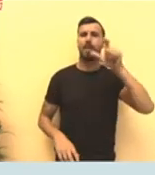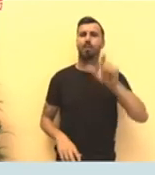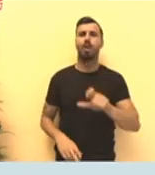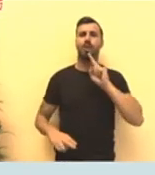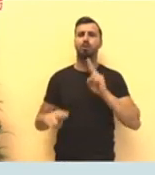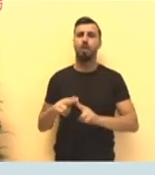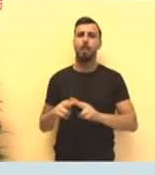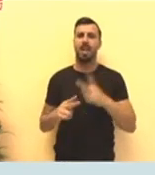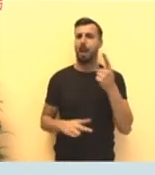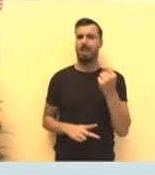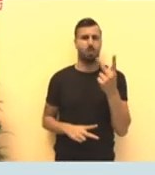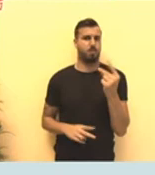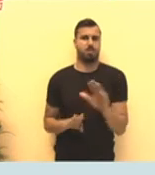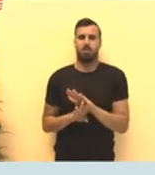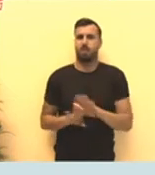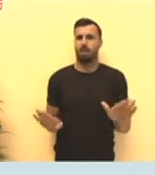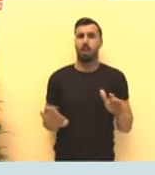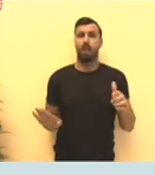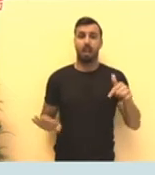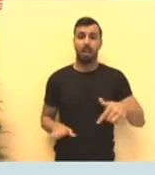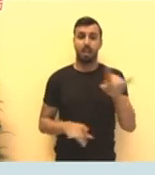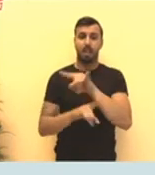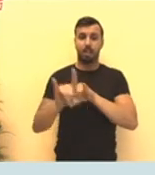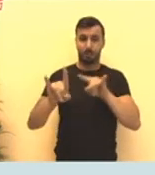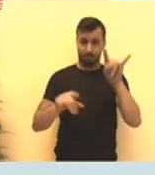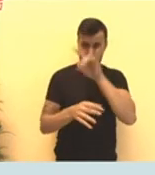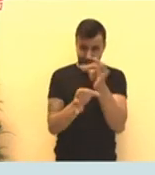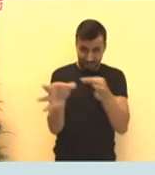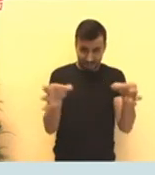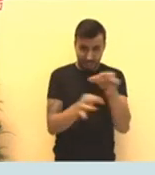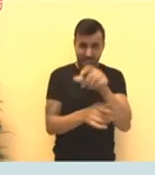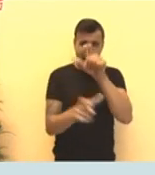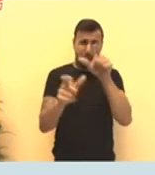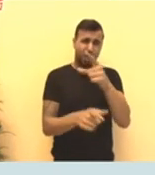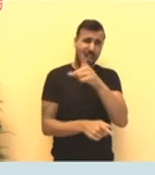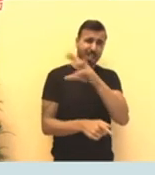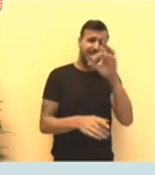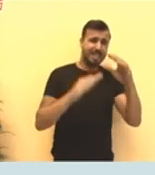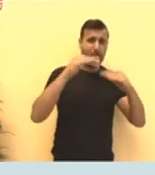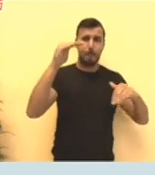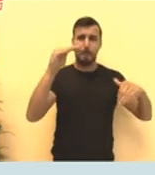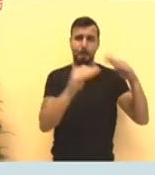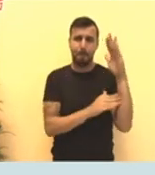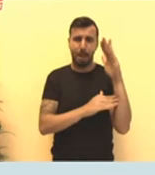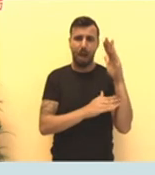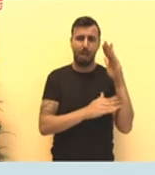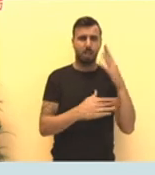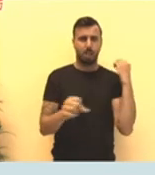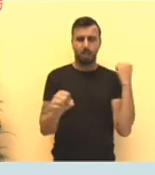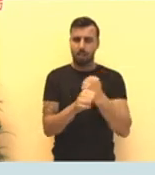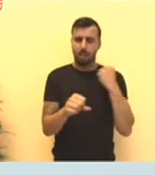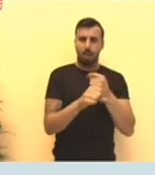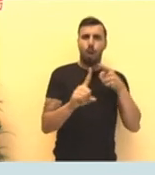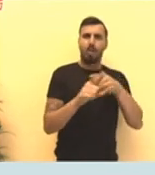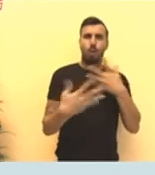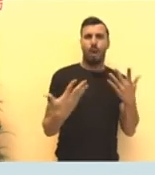En Canarias se están muriendo cientos de personas en situación de dependencia sin recibir sus derechos. Y esto